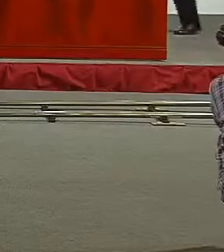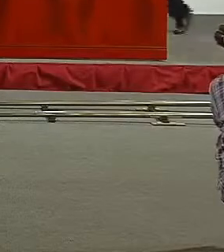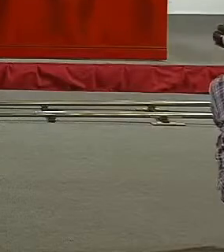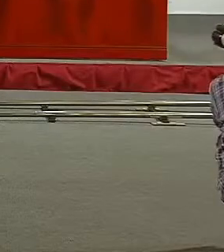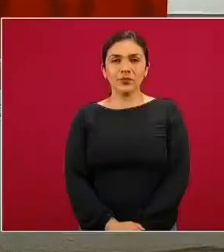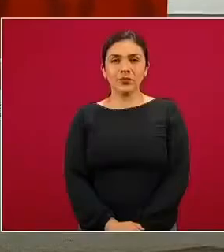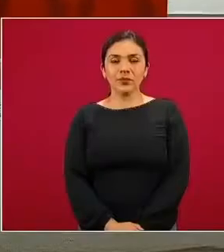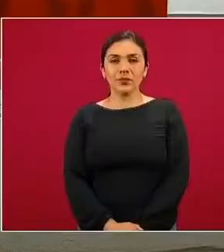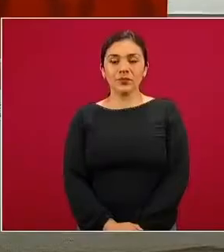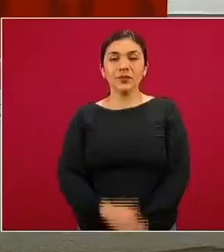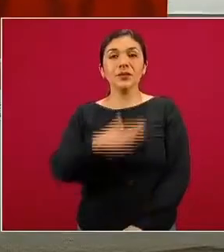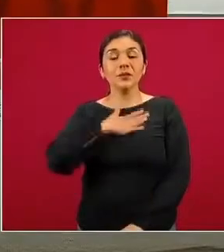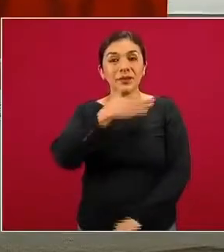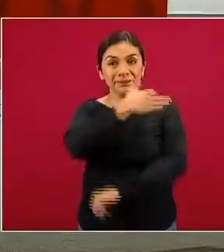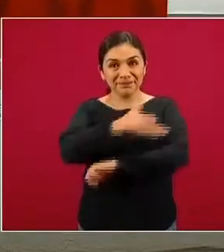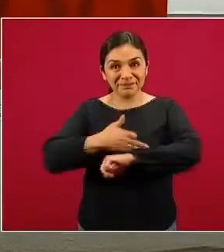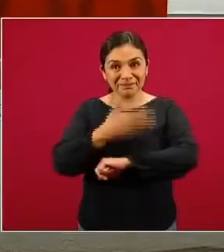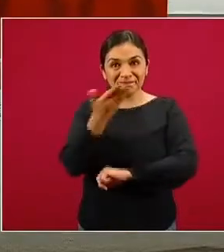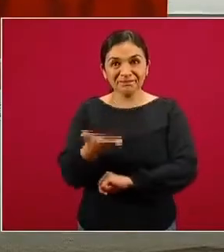Tardes.